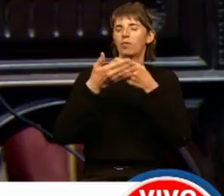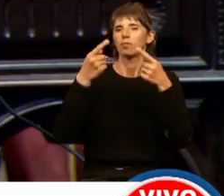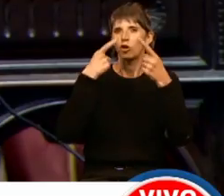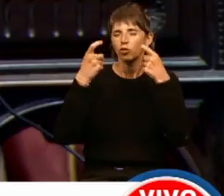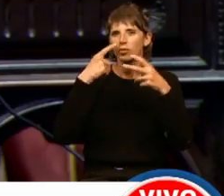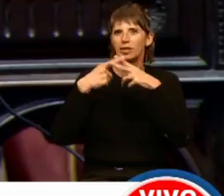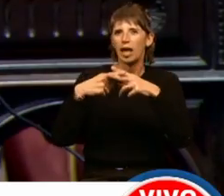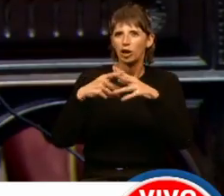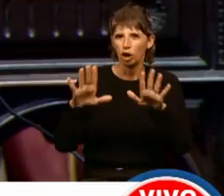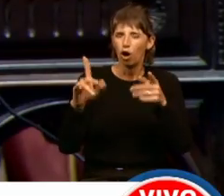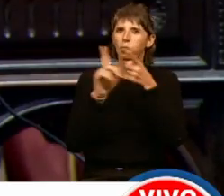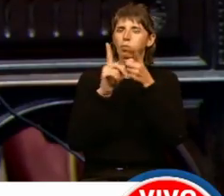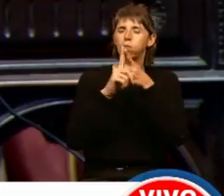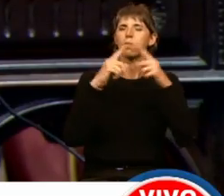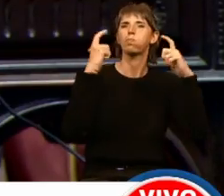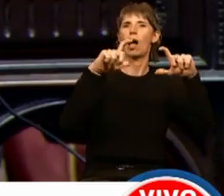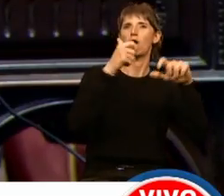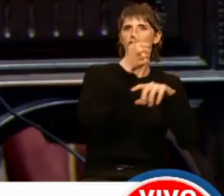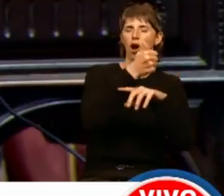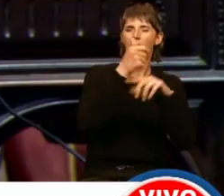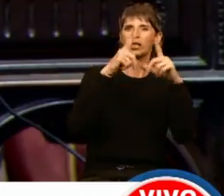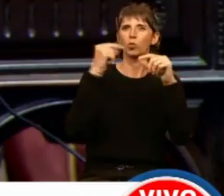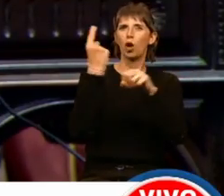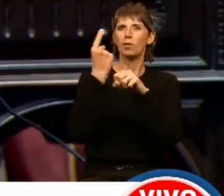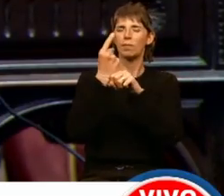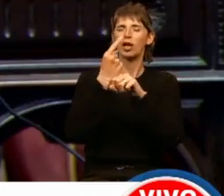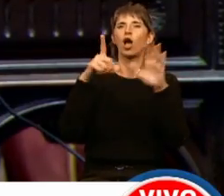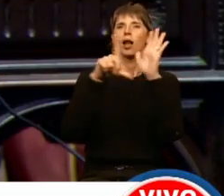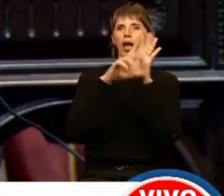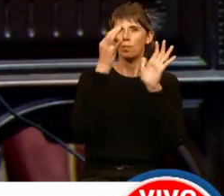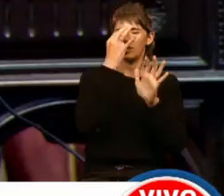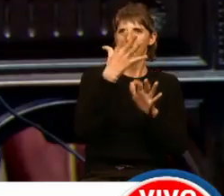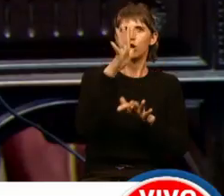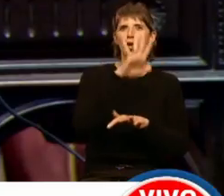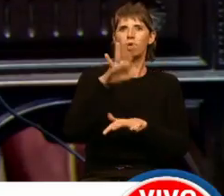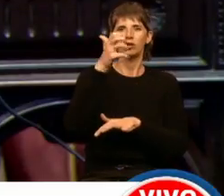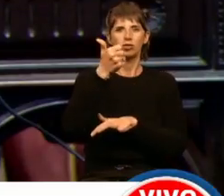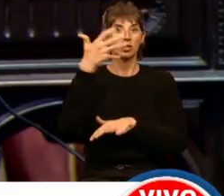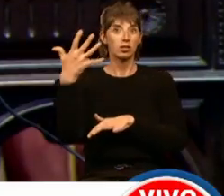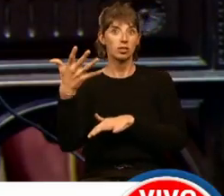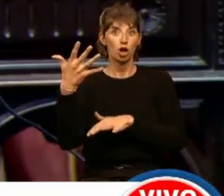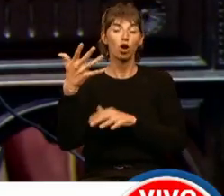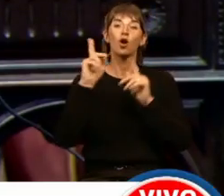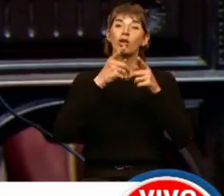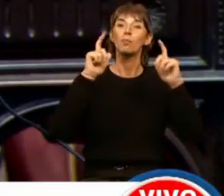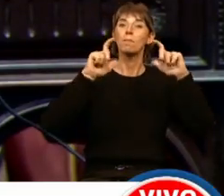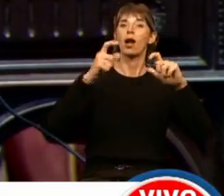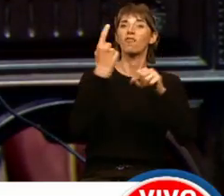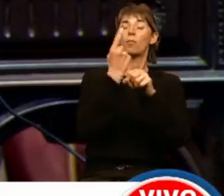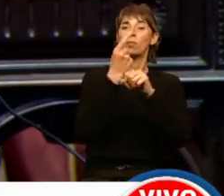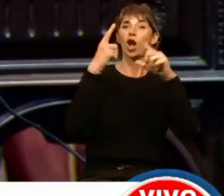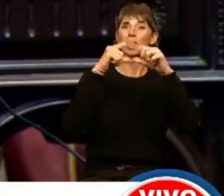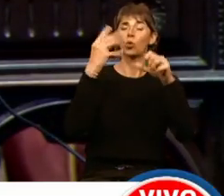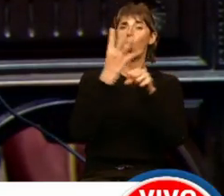relación al punto del párrafo primero del artículo 75 de la ley 25 6 565 y del párrafo primero del artículo